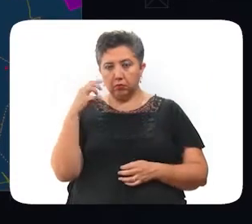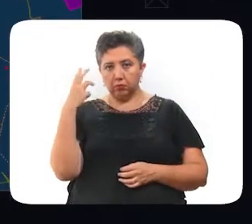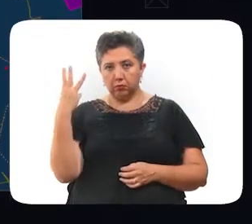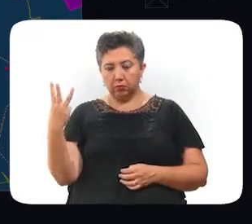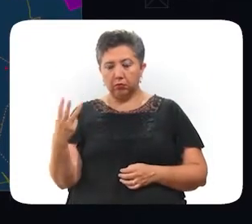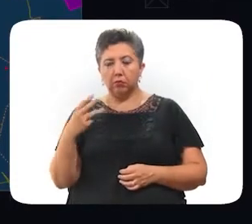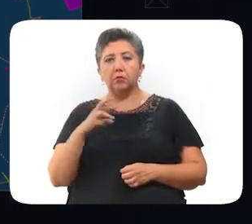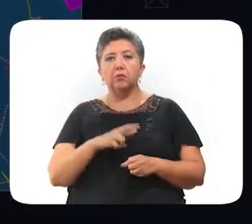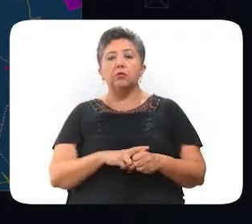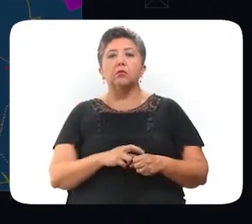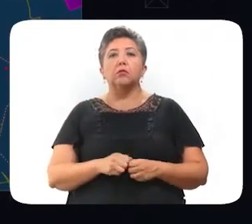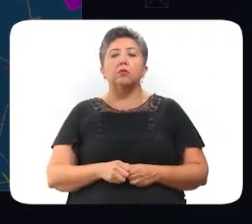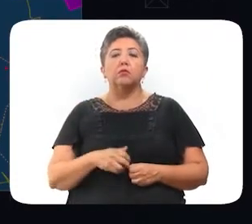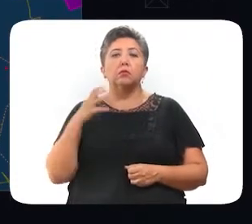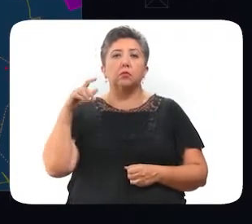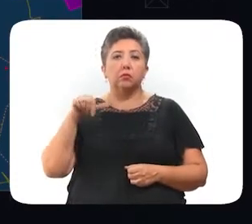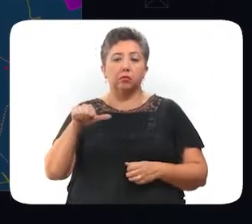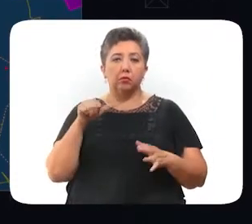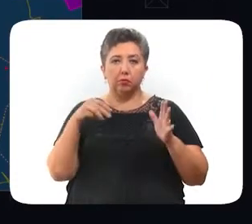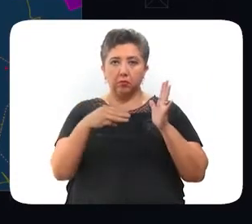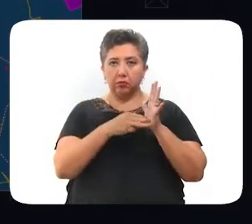10.933 en la zona sur,